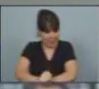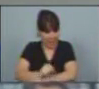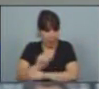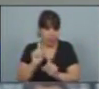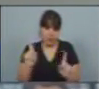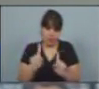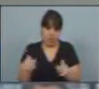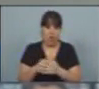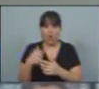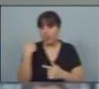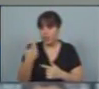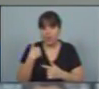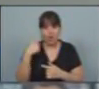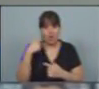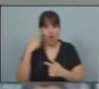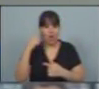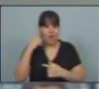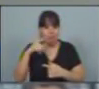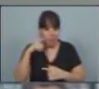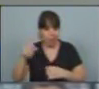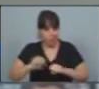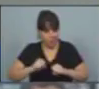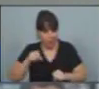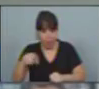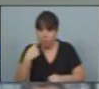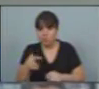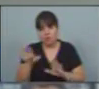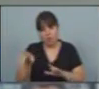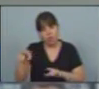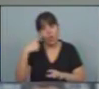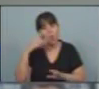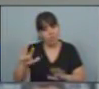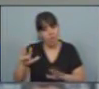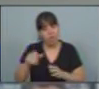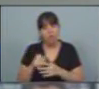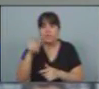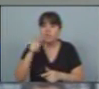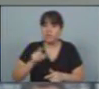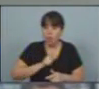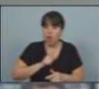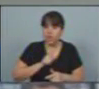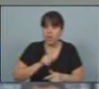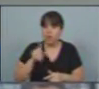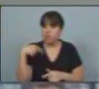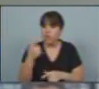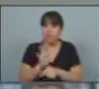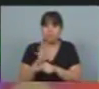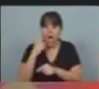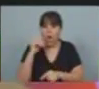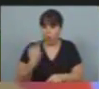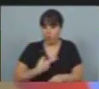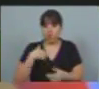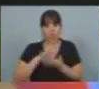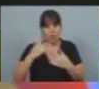en la pregunta, no hay ningún conflicto ideológico, que hay que tener cuidado. Usted tenga cuidado también con lo que dice, porque usted nos está haciendo a nosotros imputaciones que no le